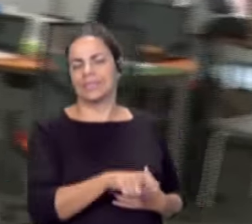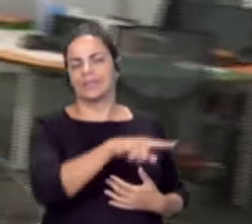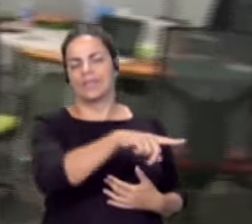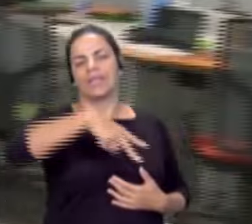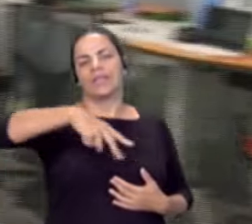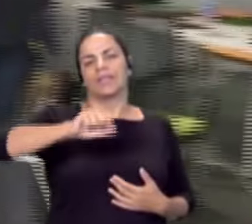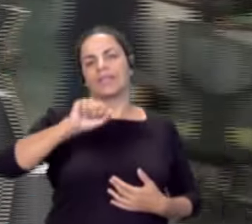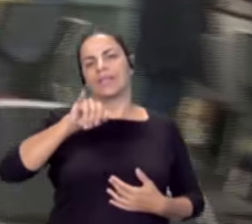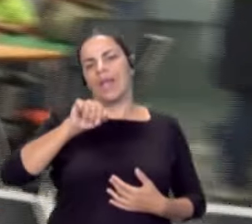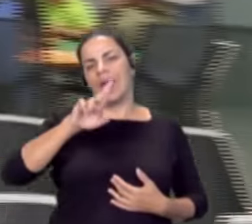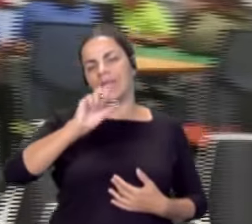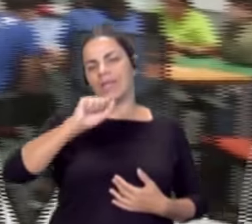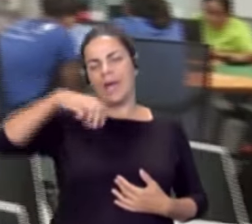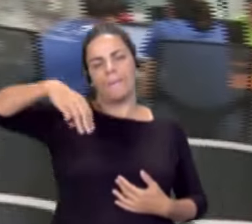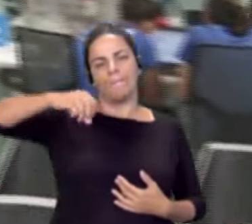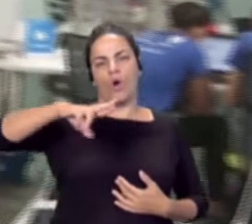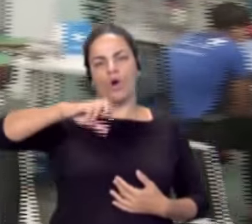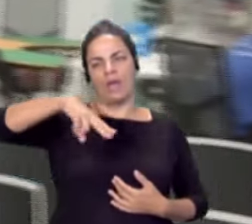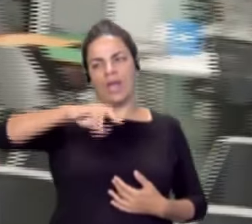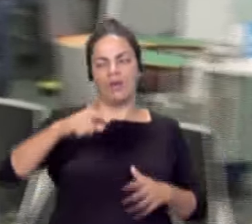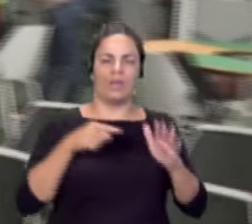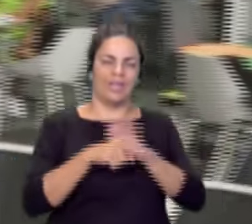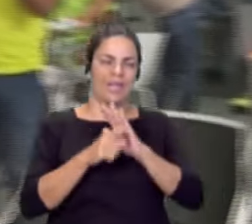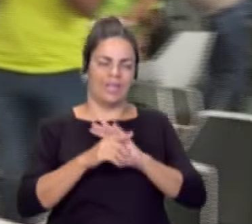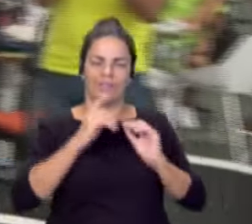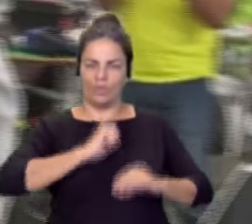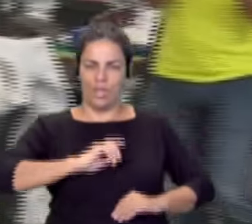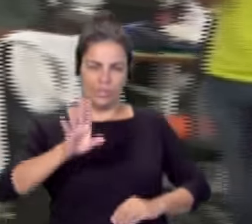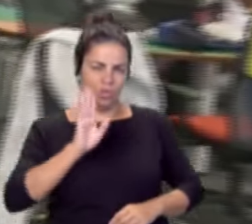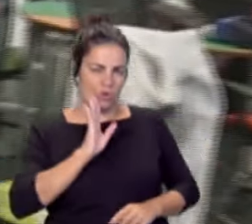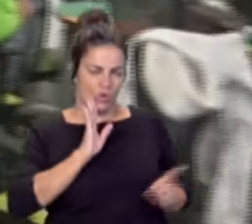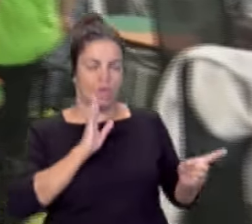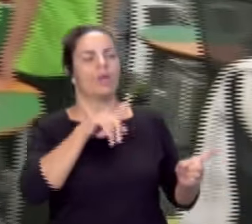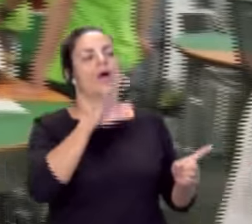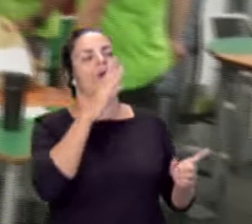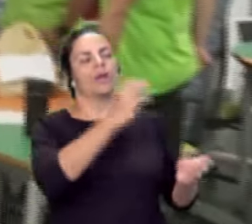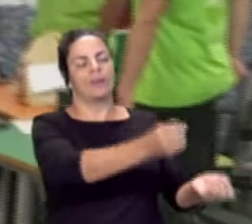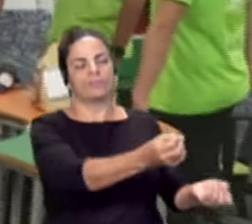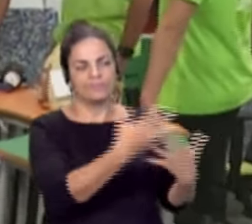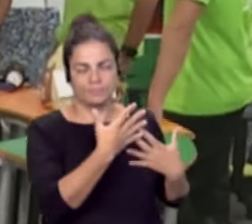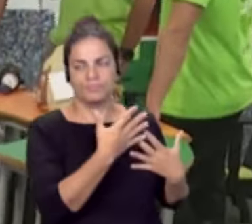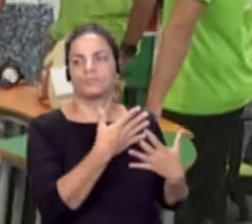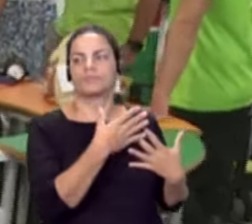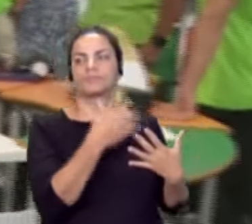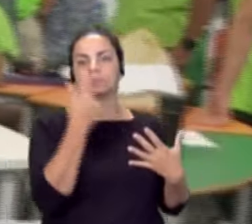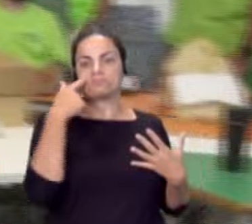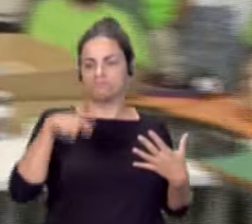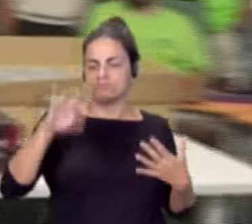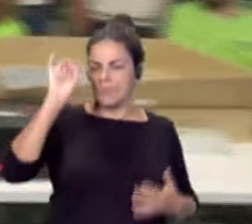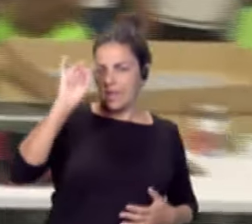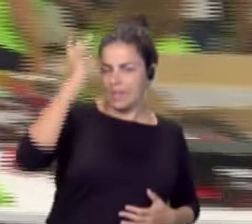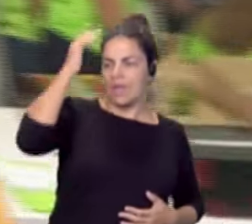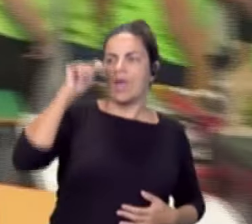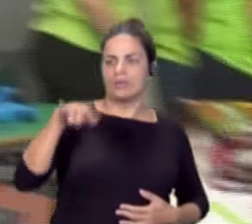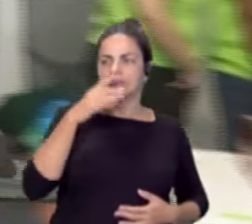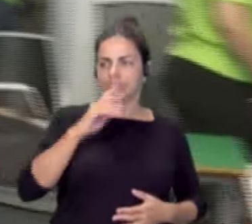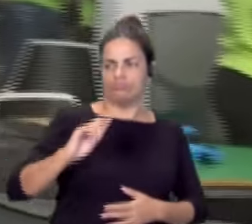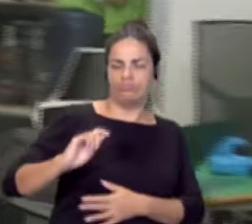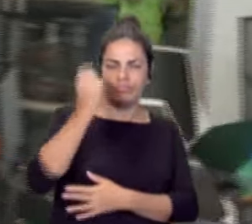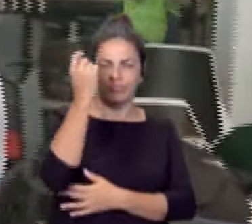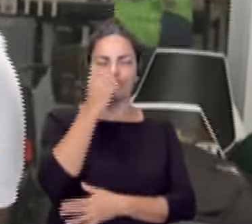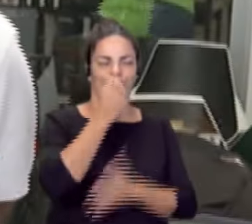Moreno, que ya es la gerente de la Fundación Sergio Alonso, que nos va a contar pues de esta iniciativa que tanto éxito está teniendo.